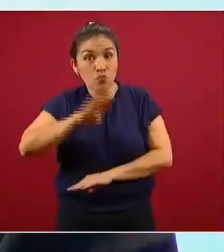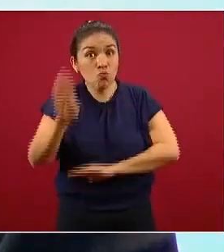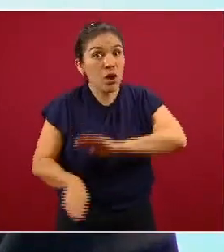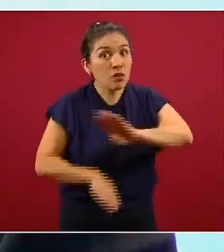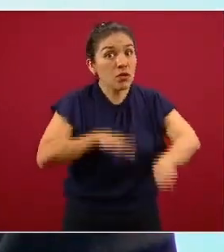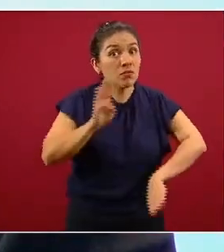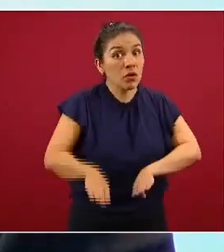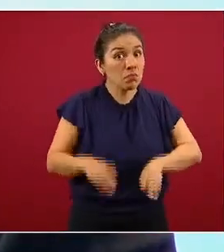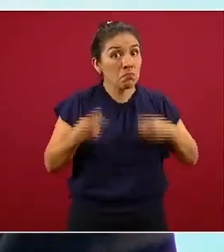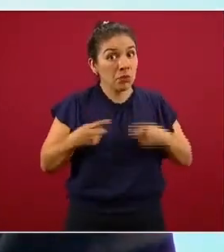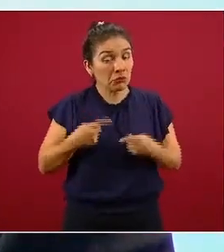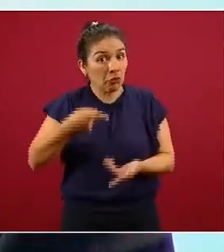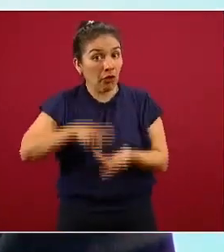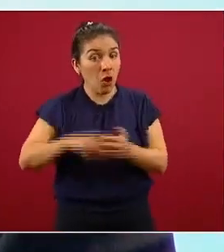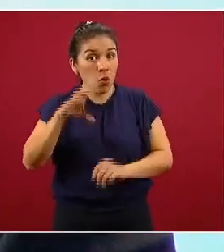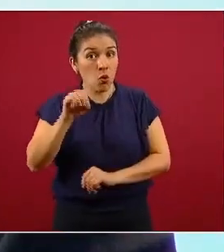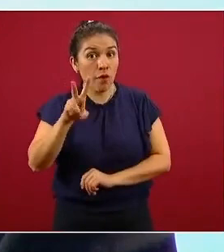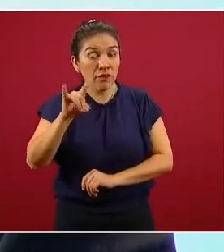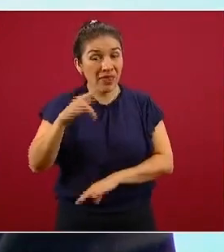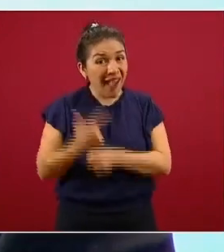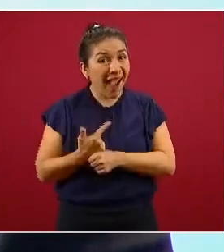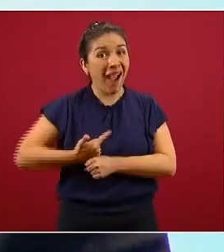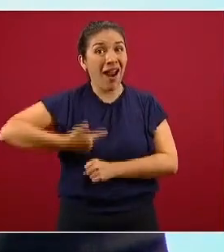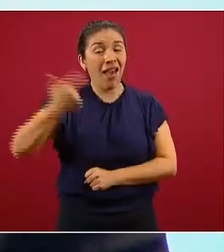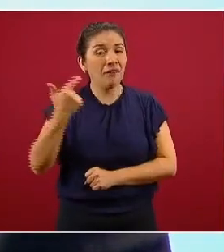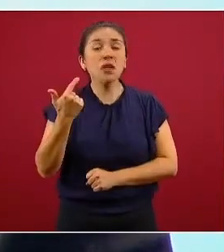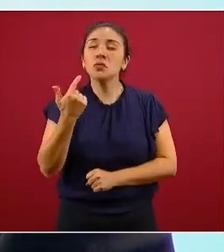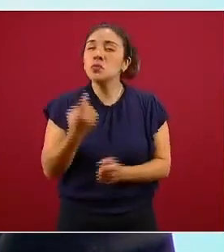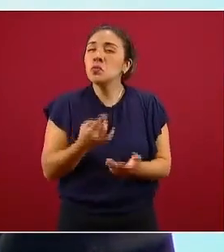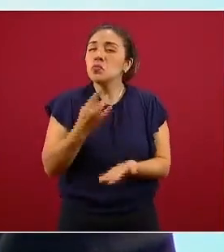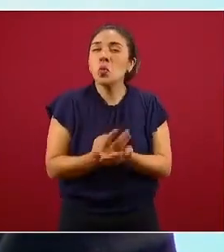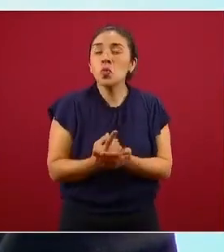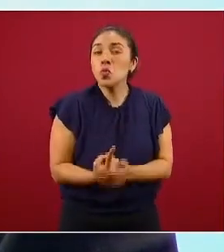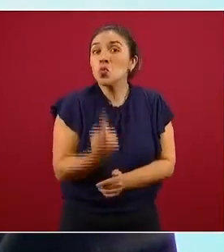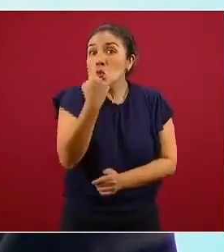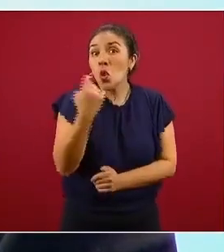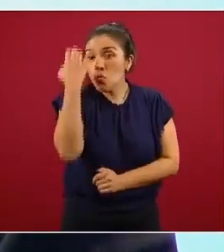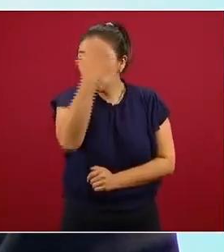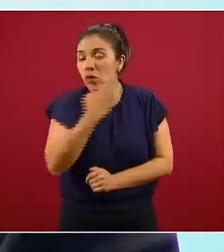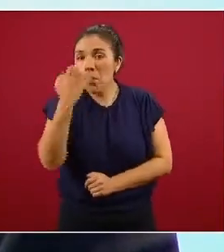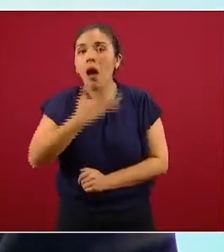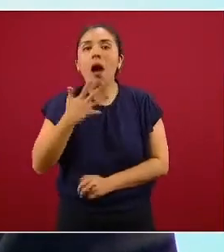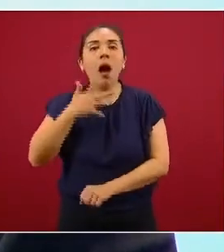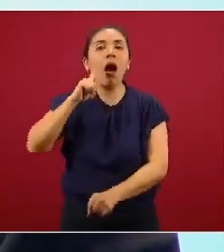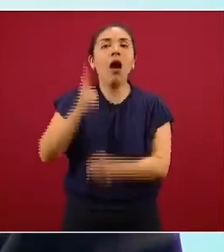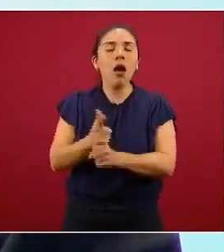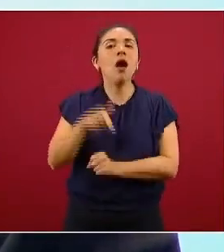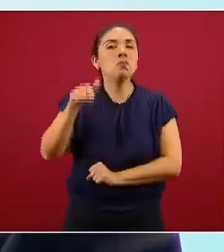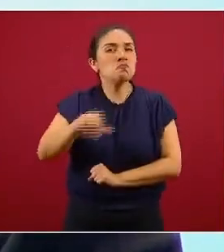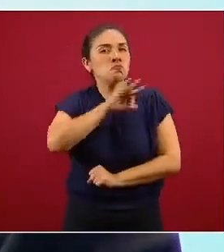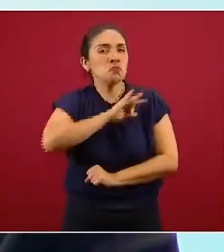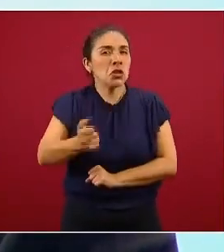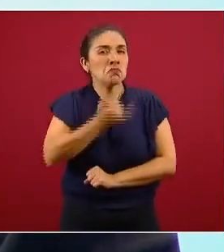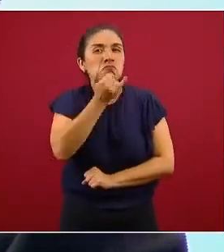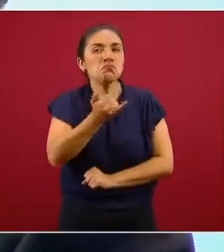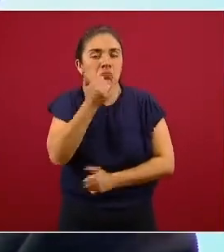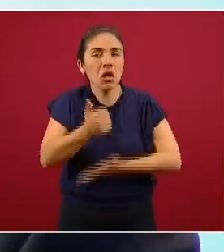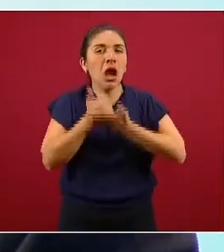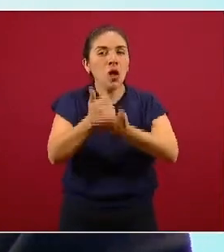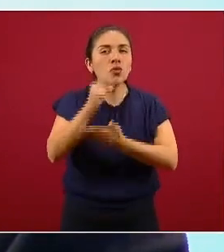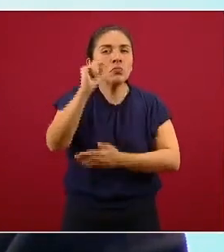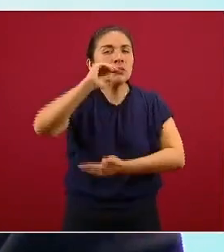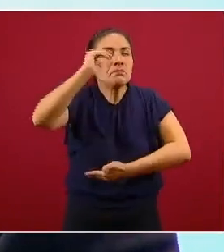personas con kobe grave y sólo en uno de estos dos ensayos se encontró que podían tener una reducción